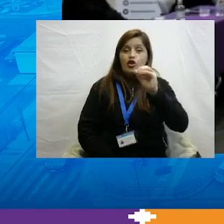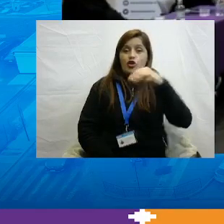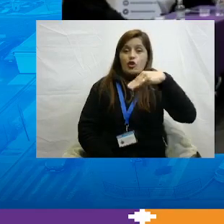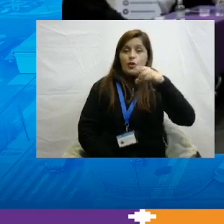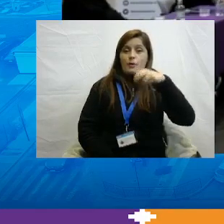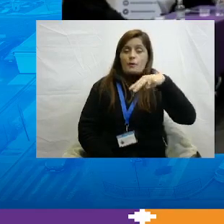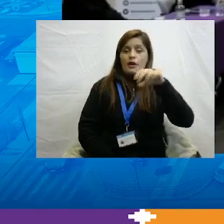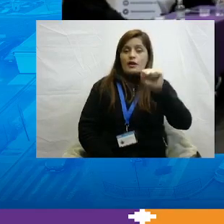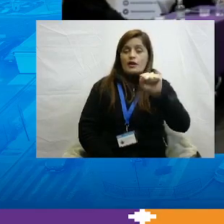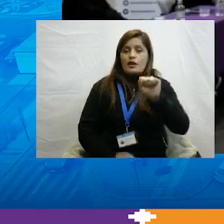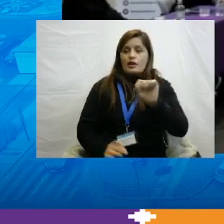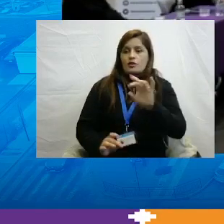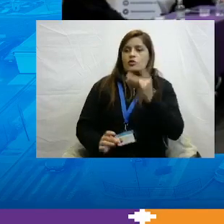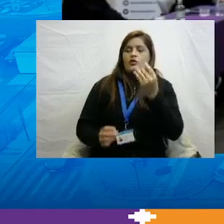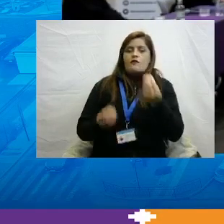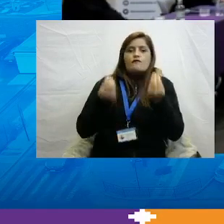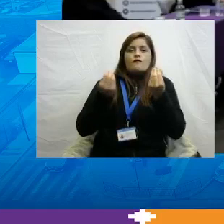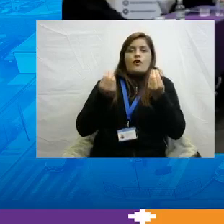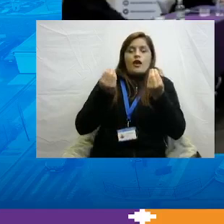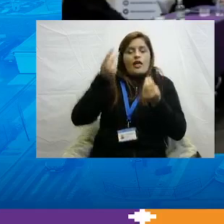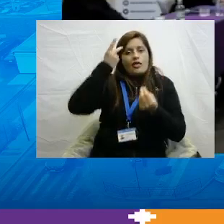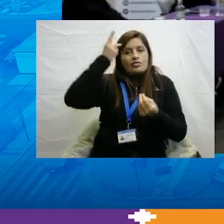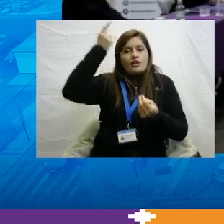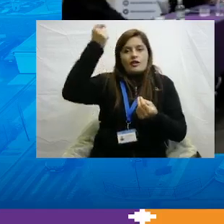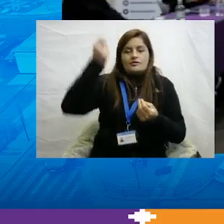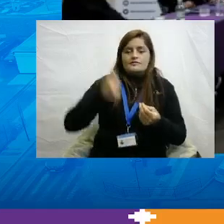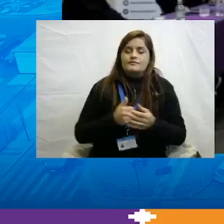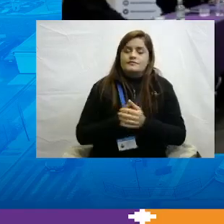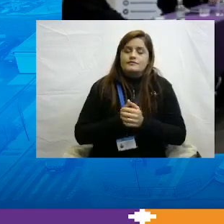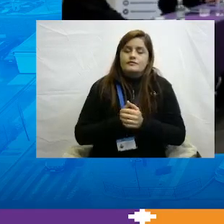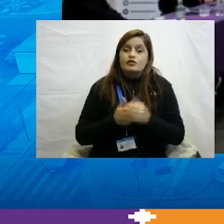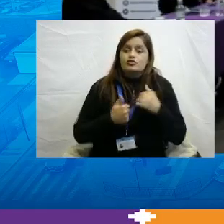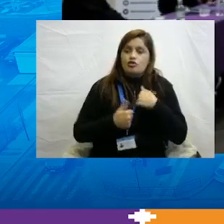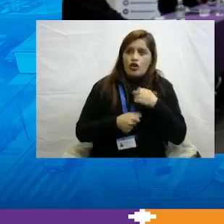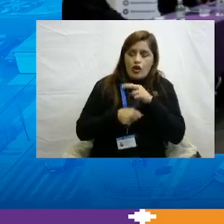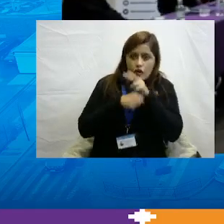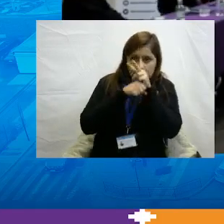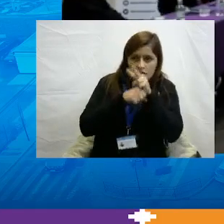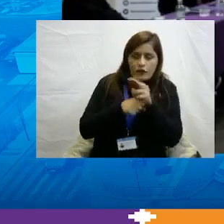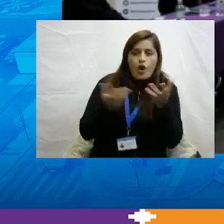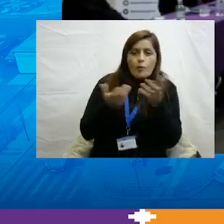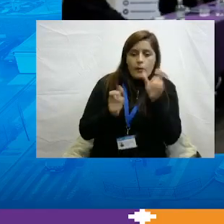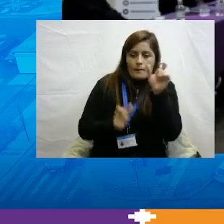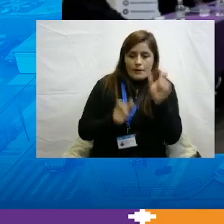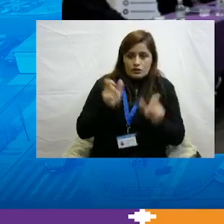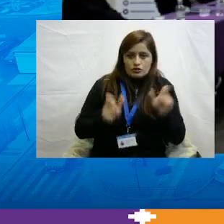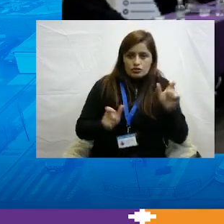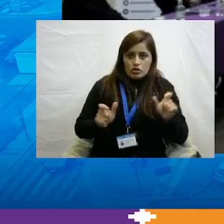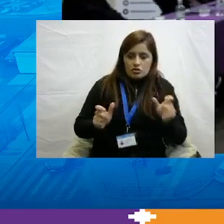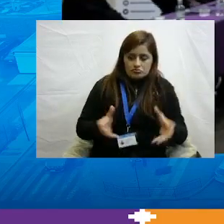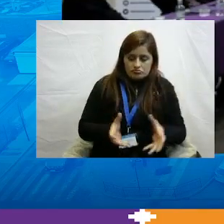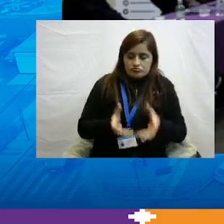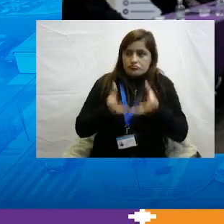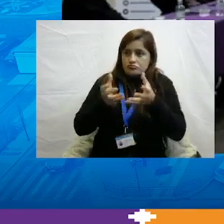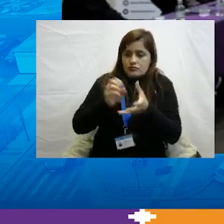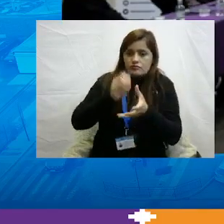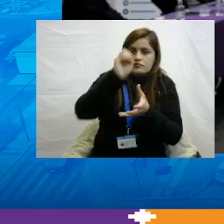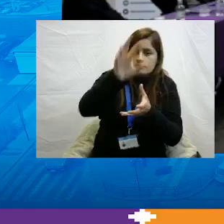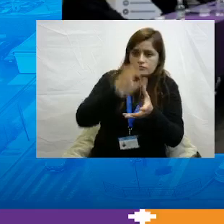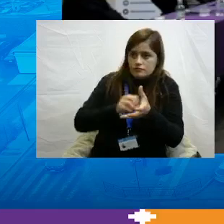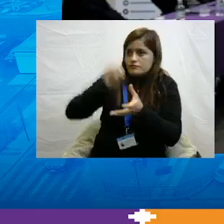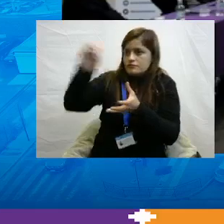una excelente iniciativa, excelente. Yo estuve observando cómo la gente iba a